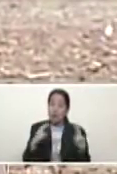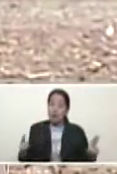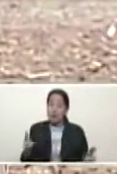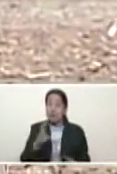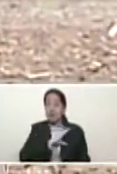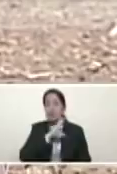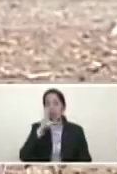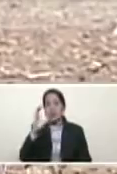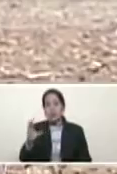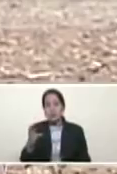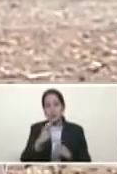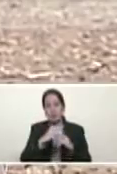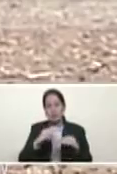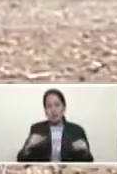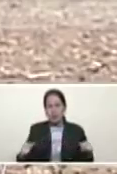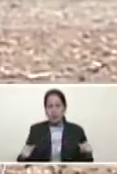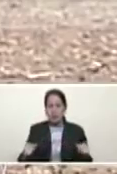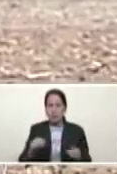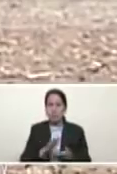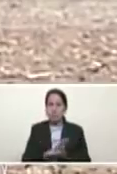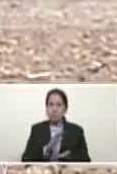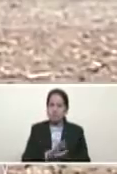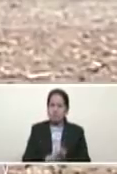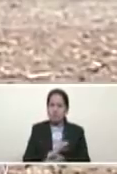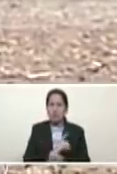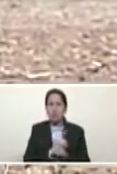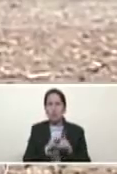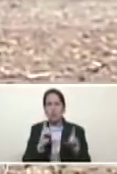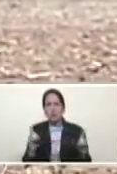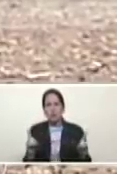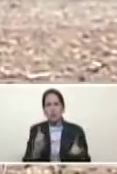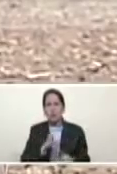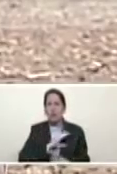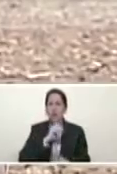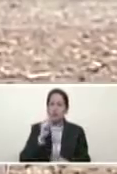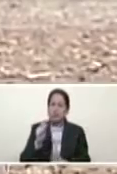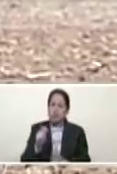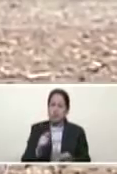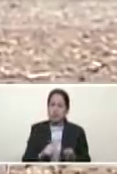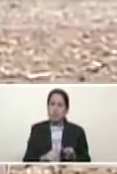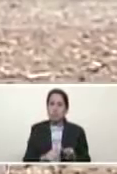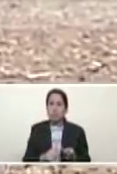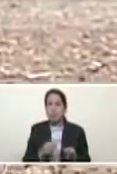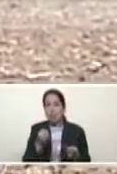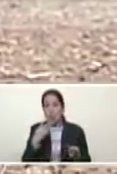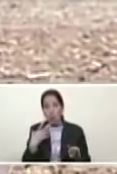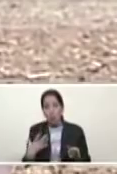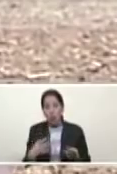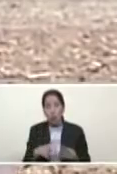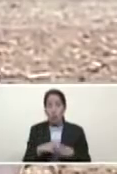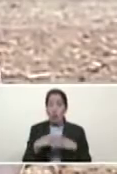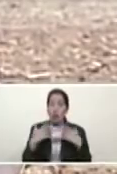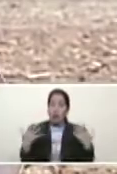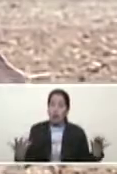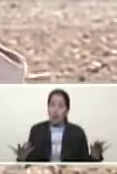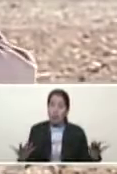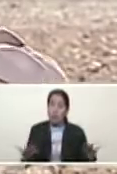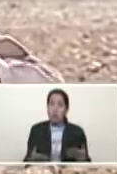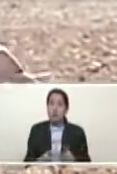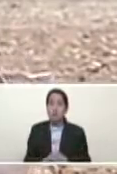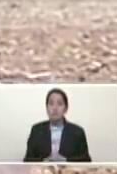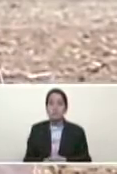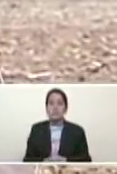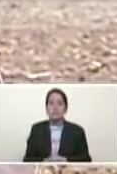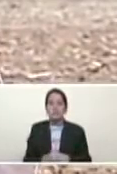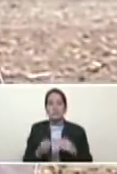la integridad territorial, para la democracia, para la constitución, para lo bueno, para lo grande, para